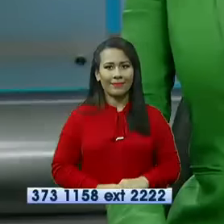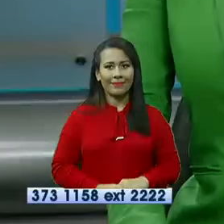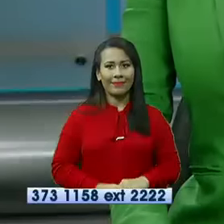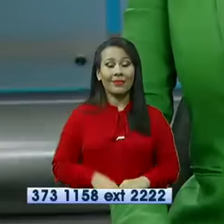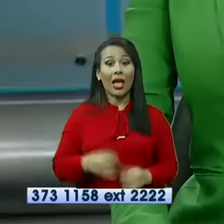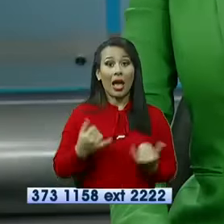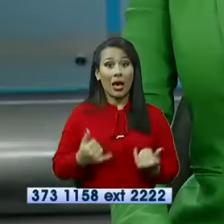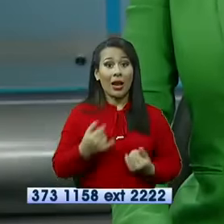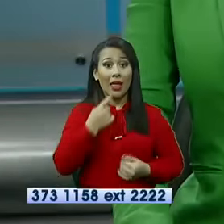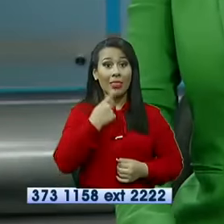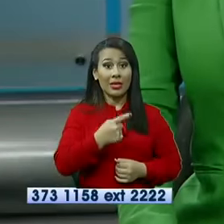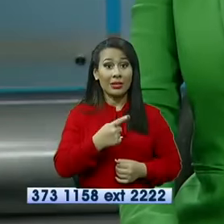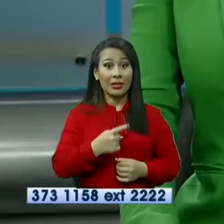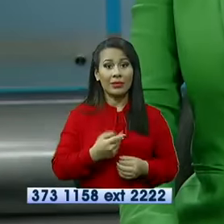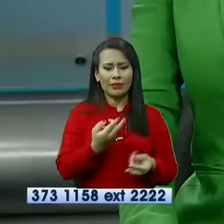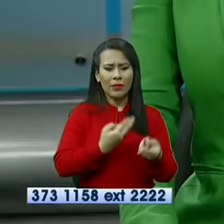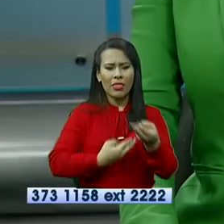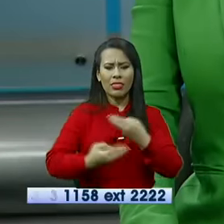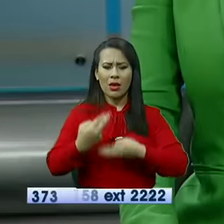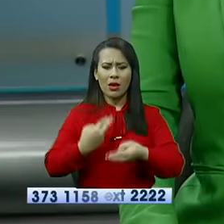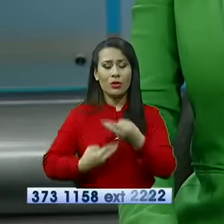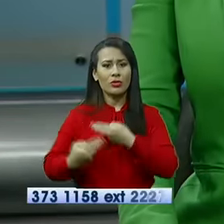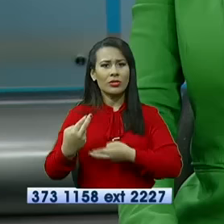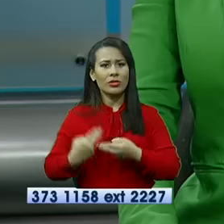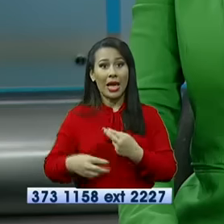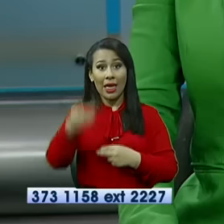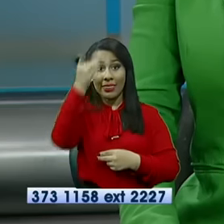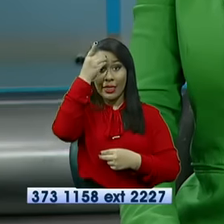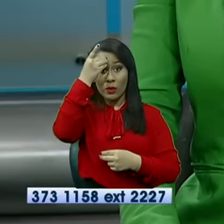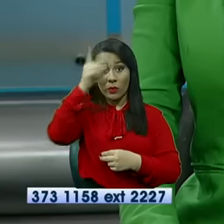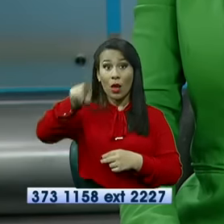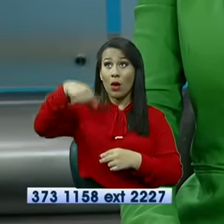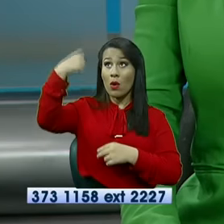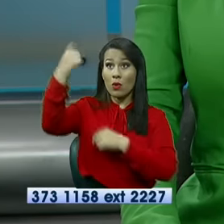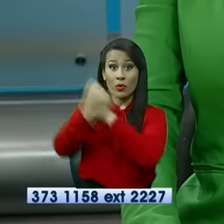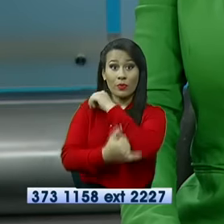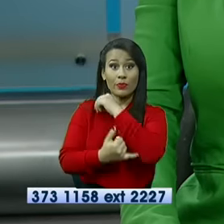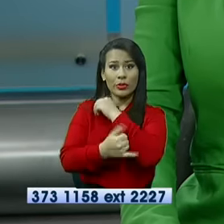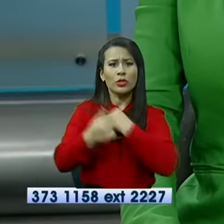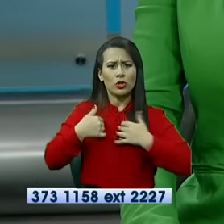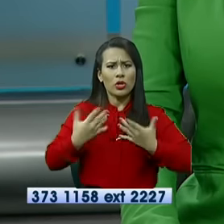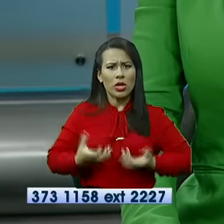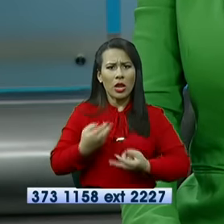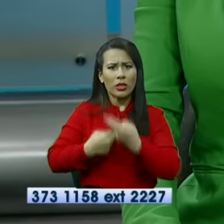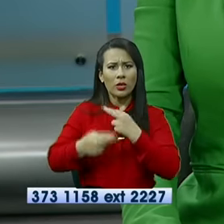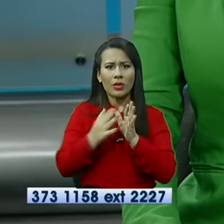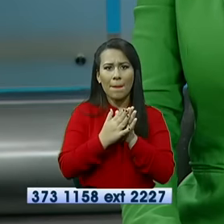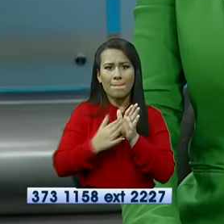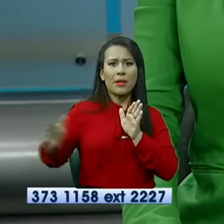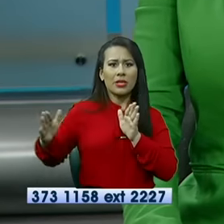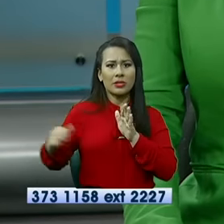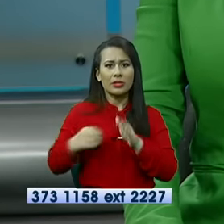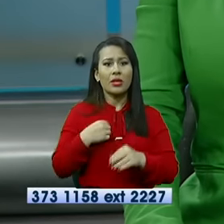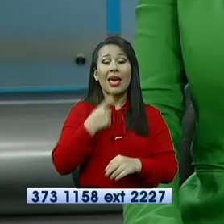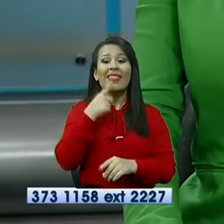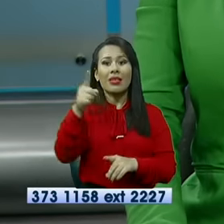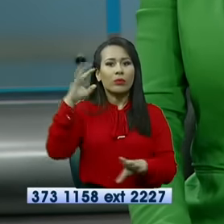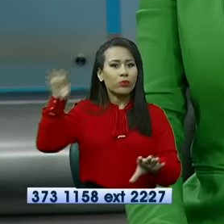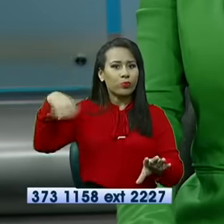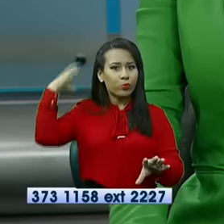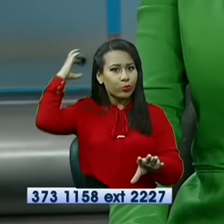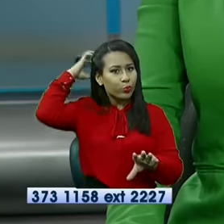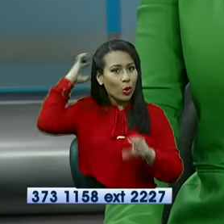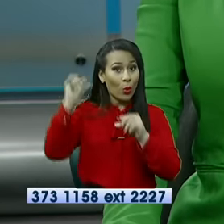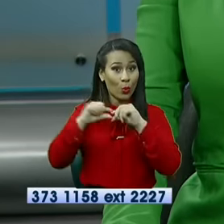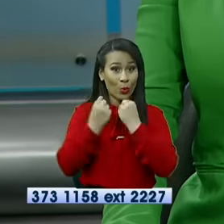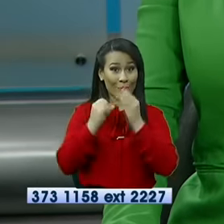renegociar la deuda externa es una de las propuestas de cinnia viteri candidata a la presidencia de la República por el partido social cristiano así